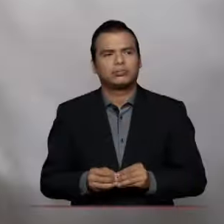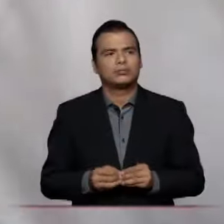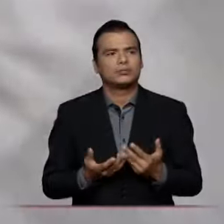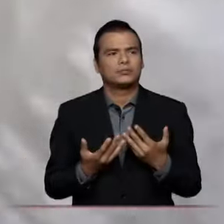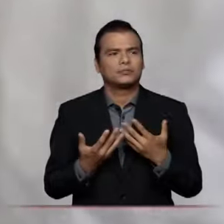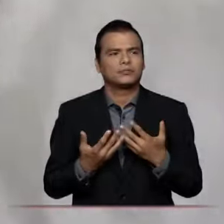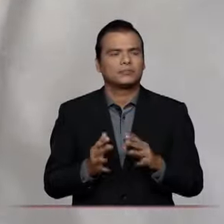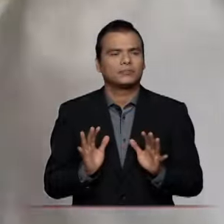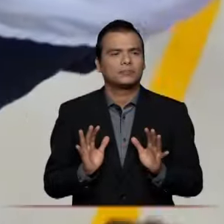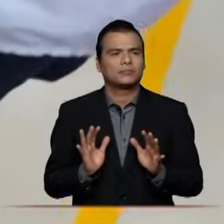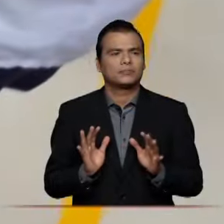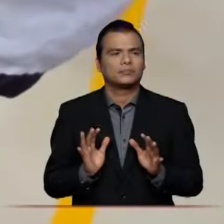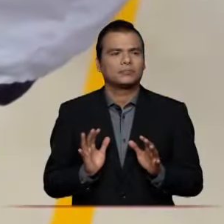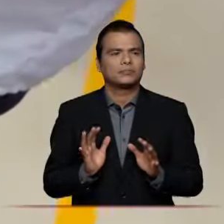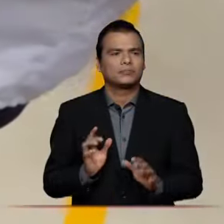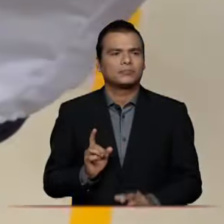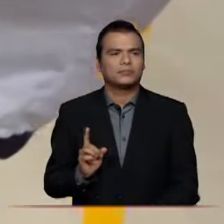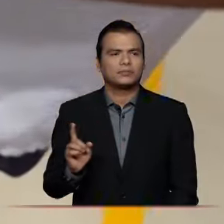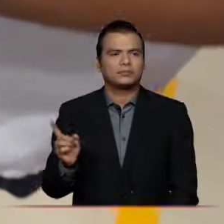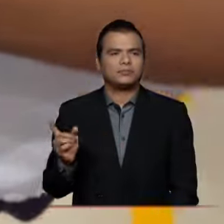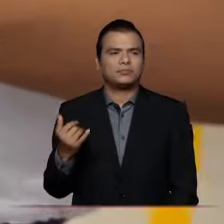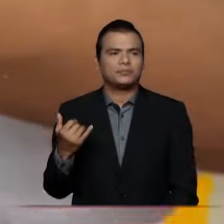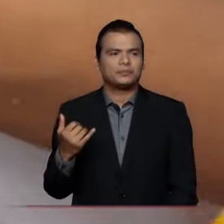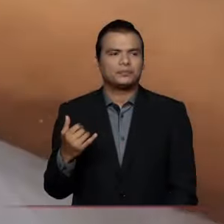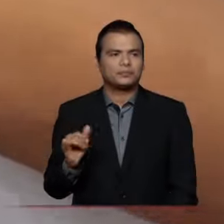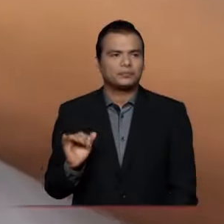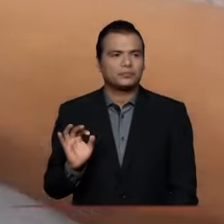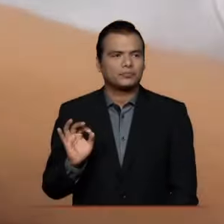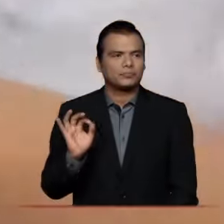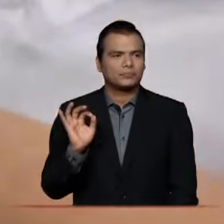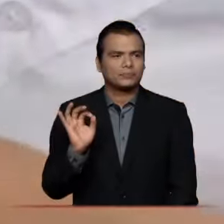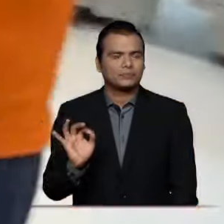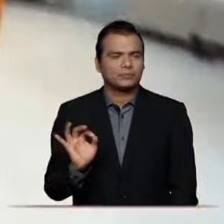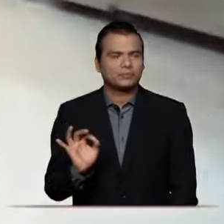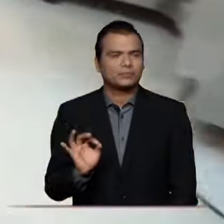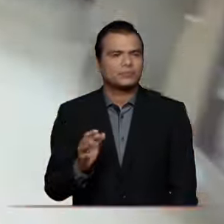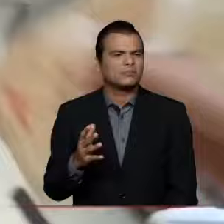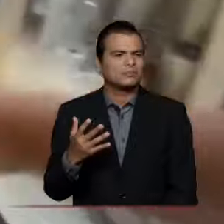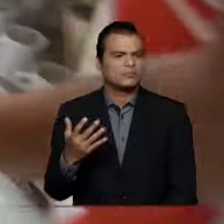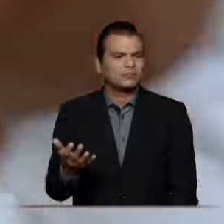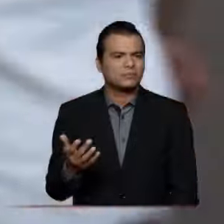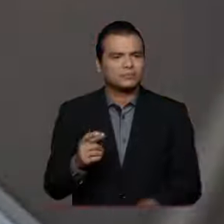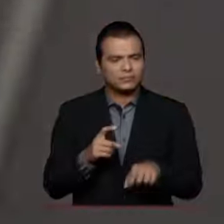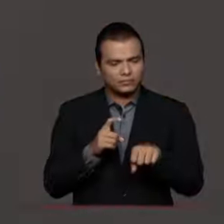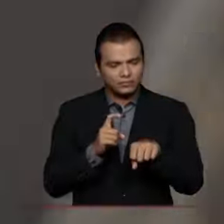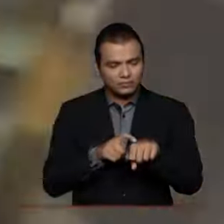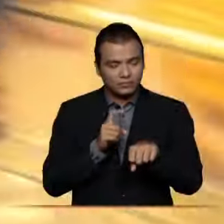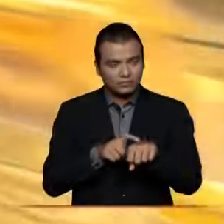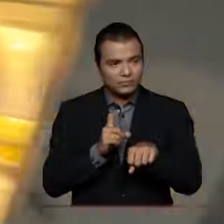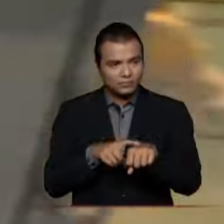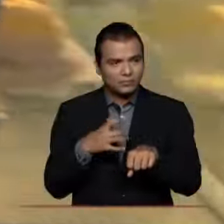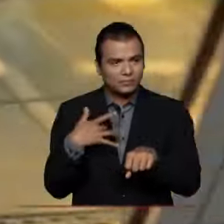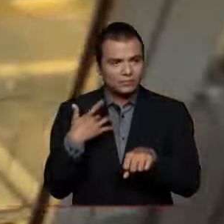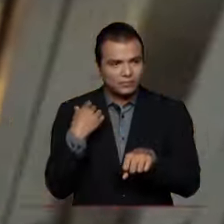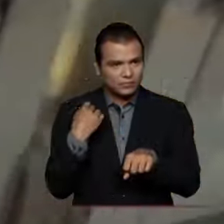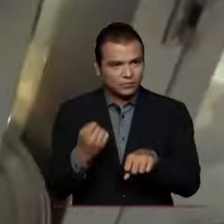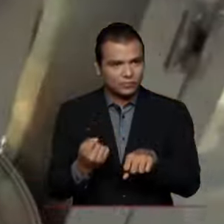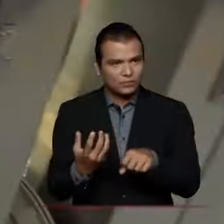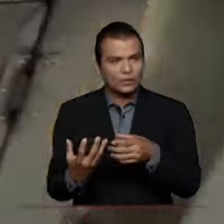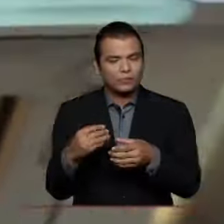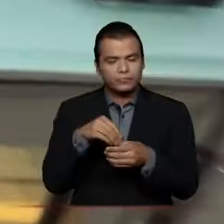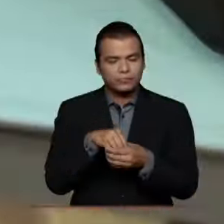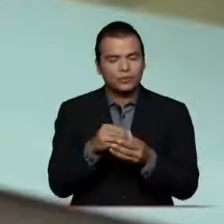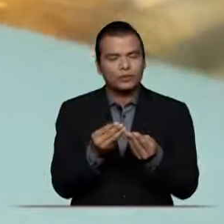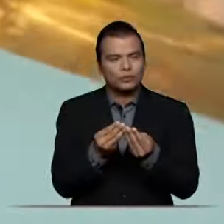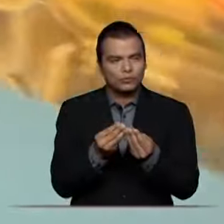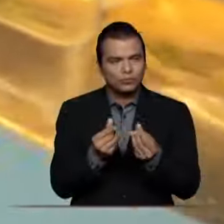qu unos 2 segundos ahí el pande hono para que quede bueno que por encima esté como caladito en el centro esté suave y